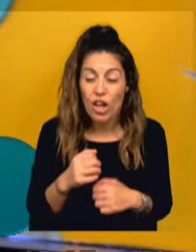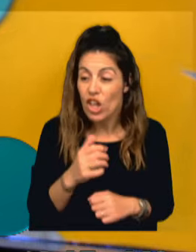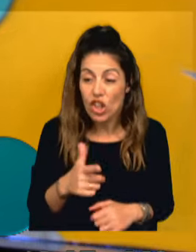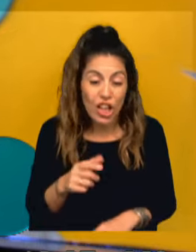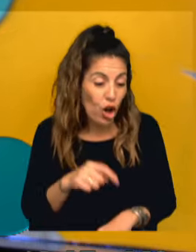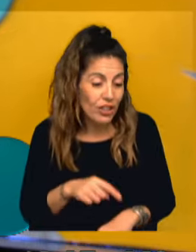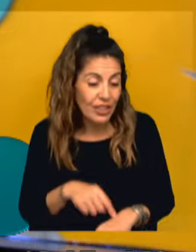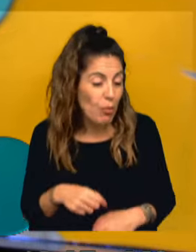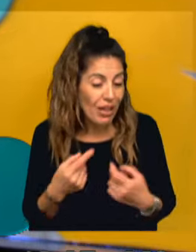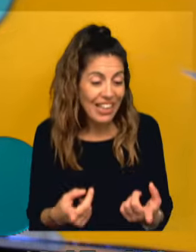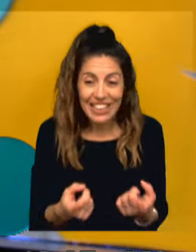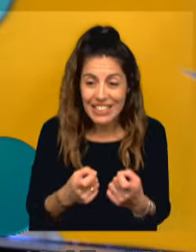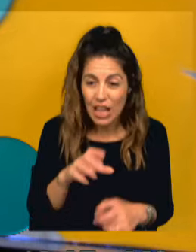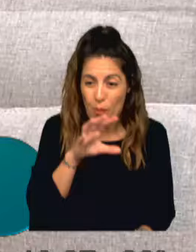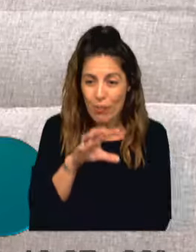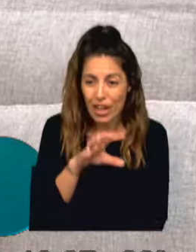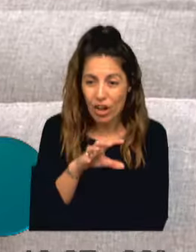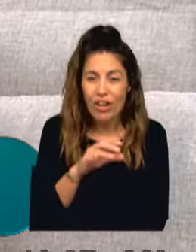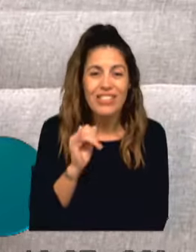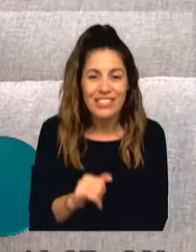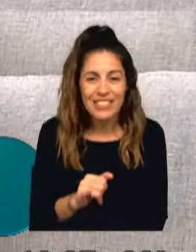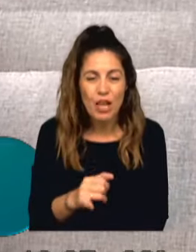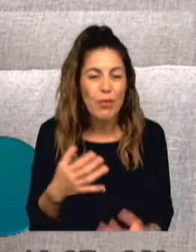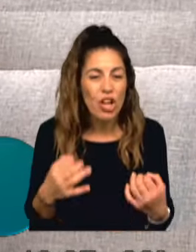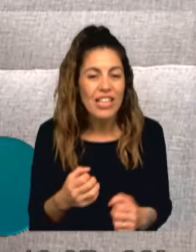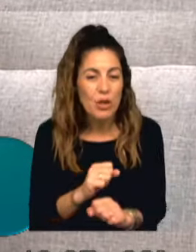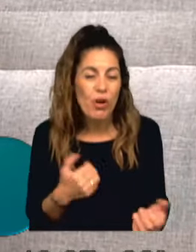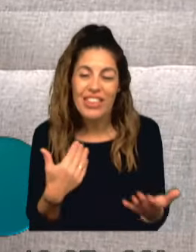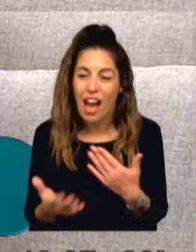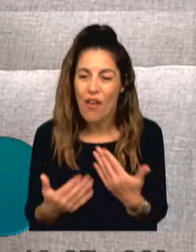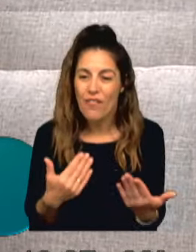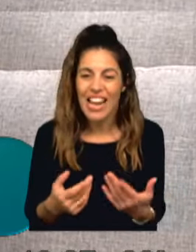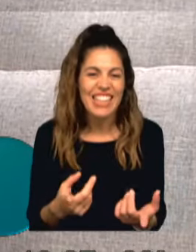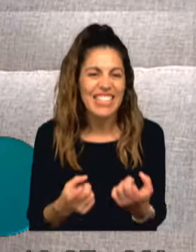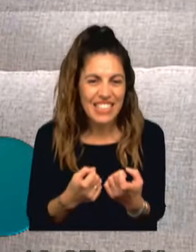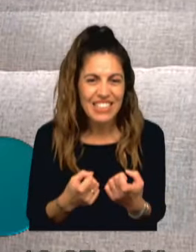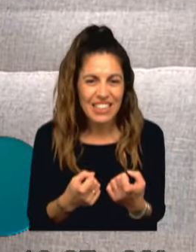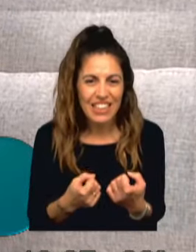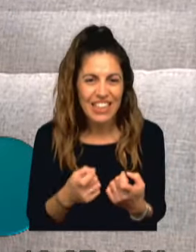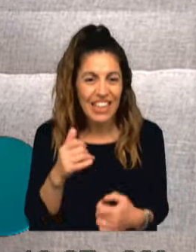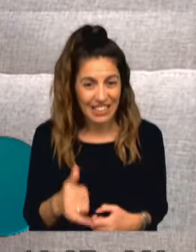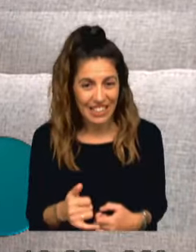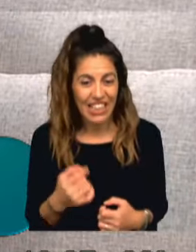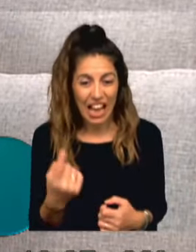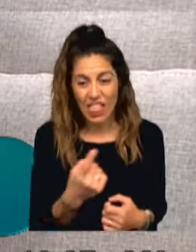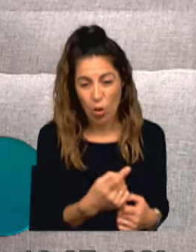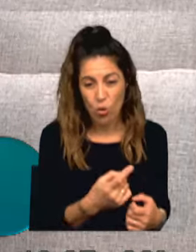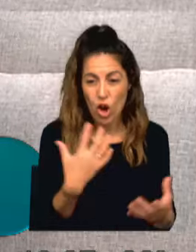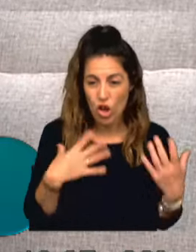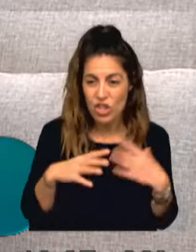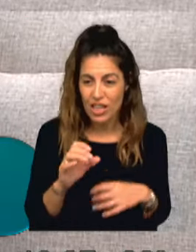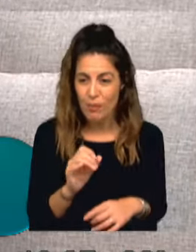tiempo para darle que necesita el perro Sí por eso pero en realidad sí se puede hablar de las necesidades que que tiene no cada mascota Y qué s